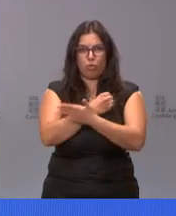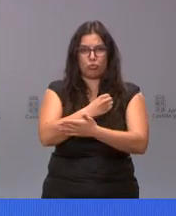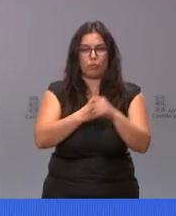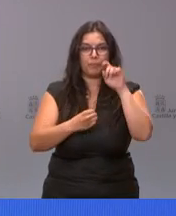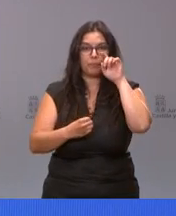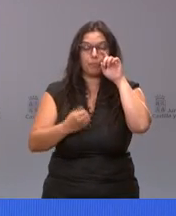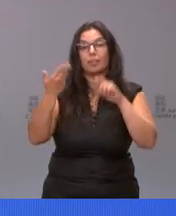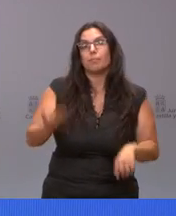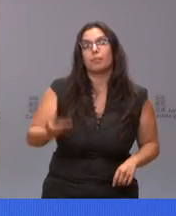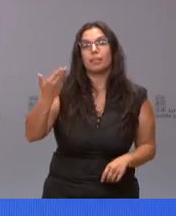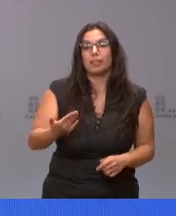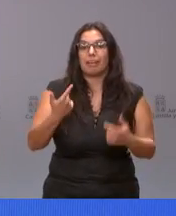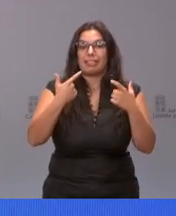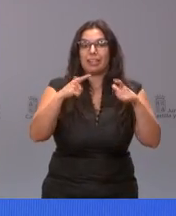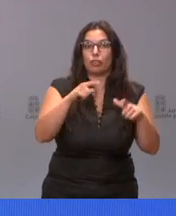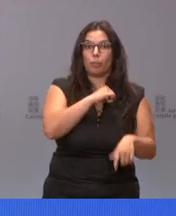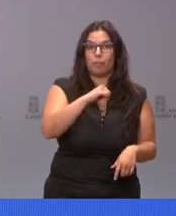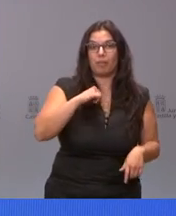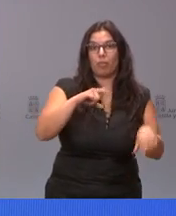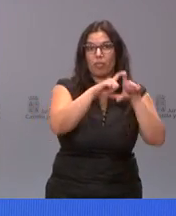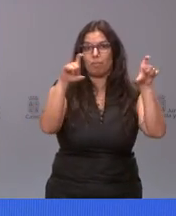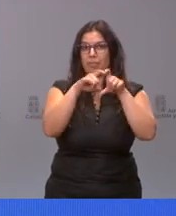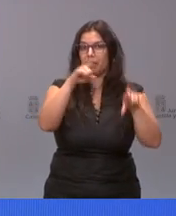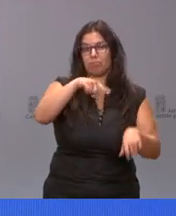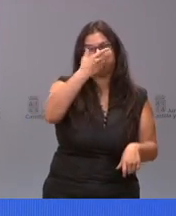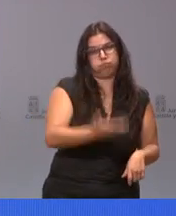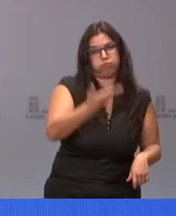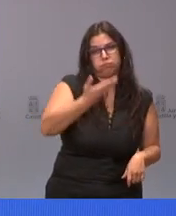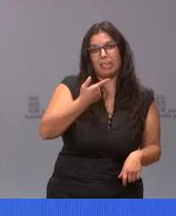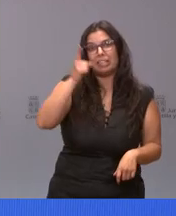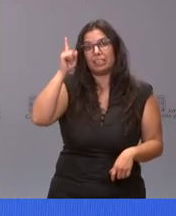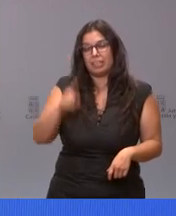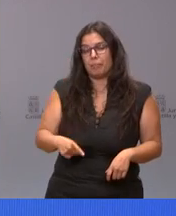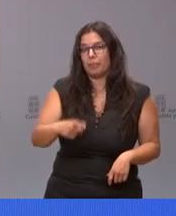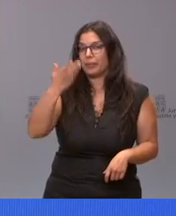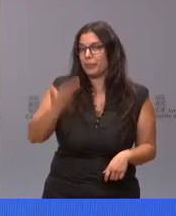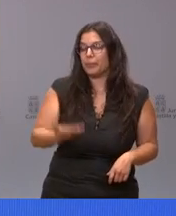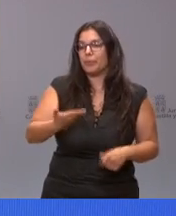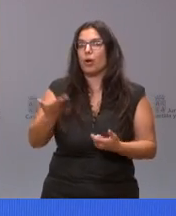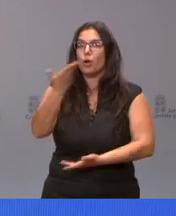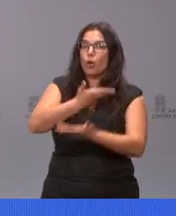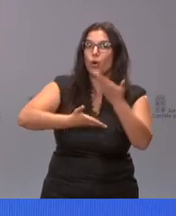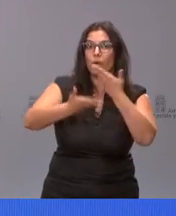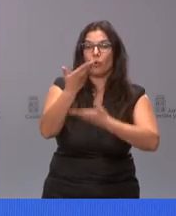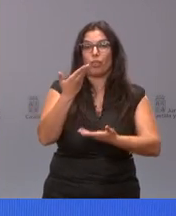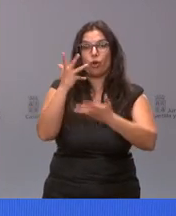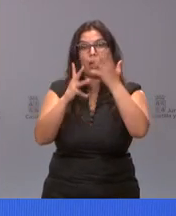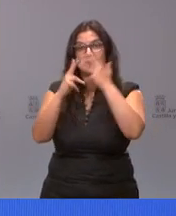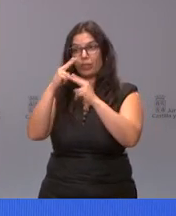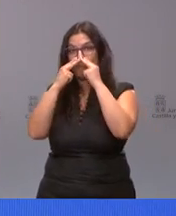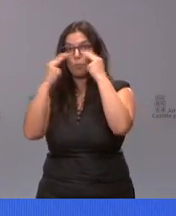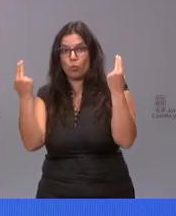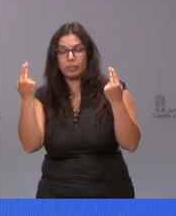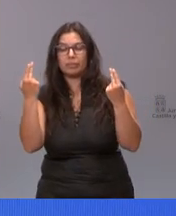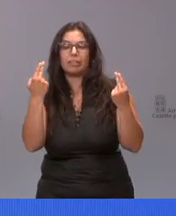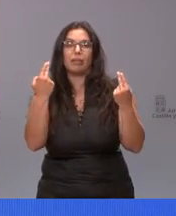Es imprescindible el sector privado empresarial, es imprescindible la colaboración entre las administraciones